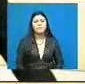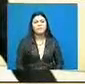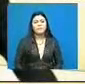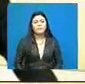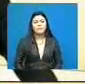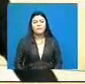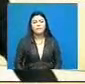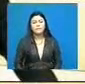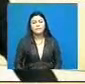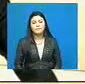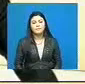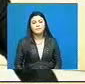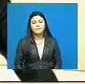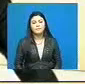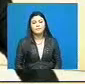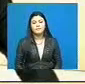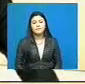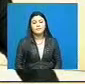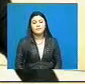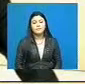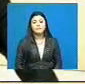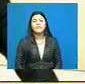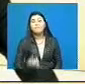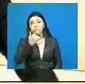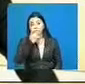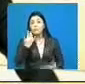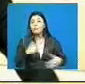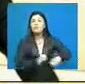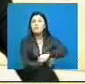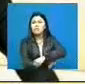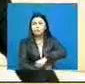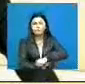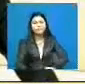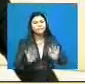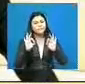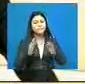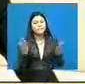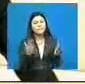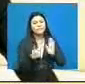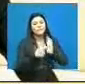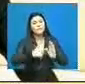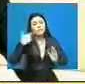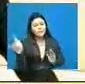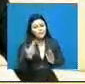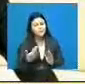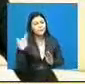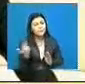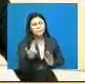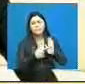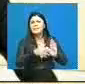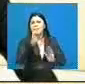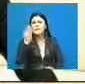Yo quisiera empezar por hablar de una fortaleza que se menciona una y otra vez en todas